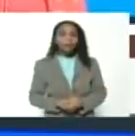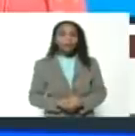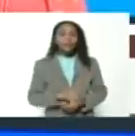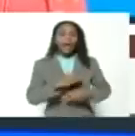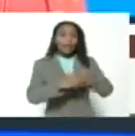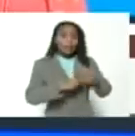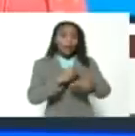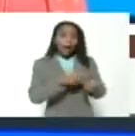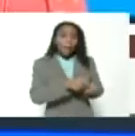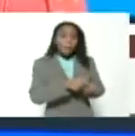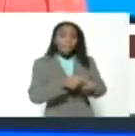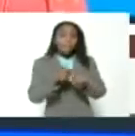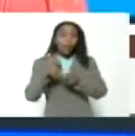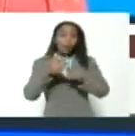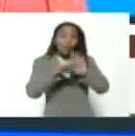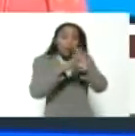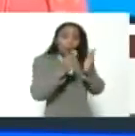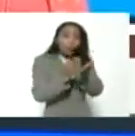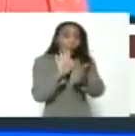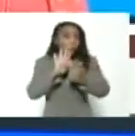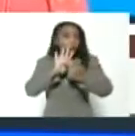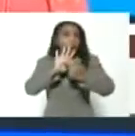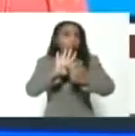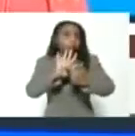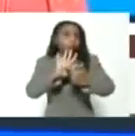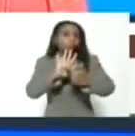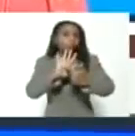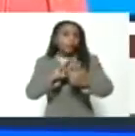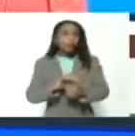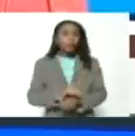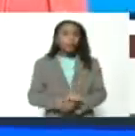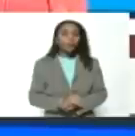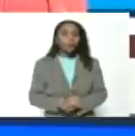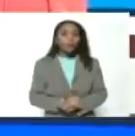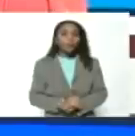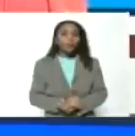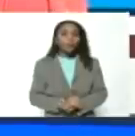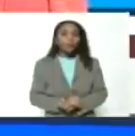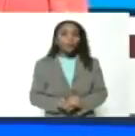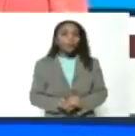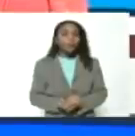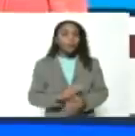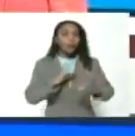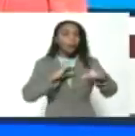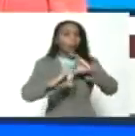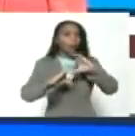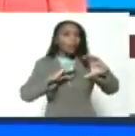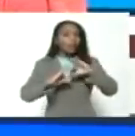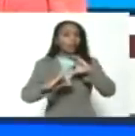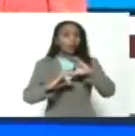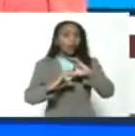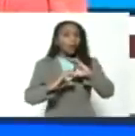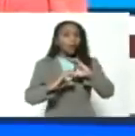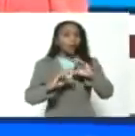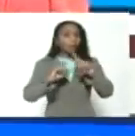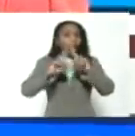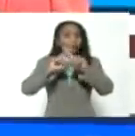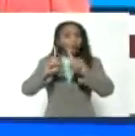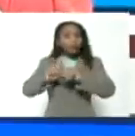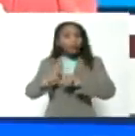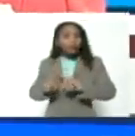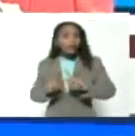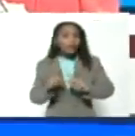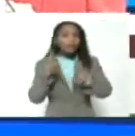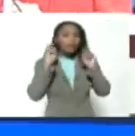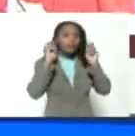llevarlas al mundo y sean visibles a través de la comunicación alternativa y a nivel